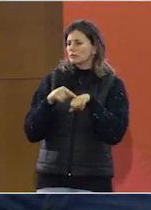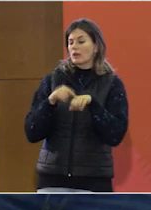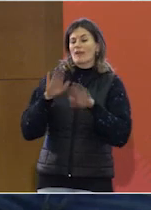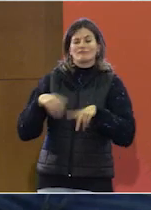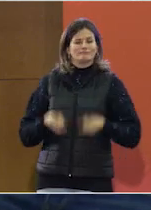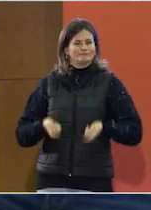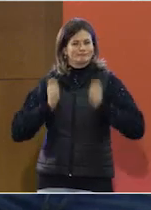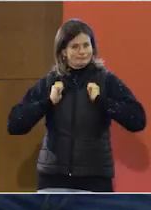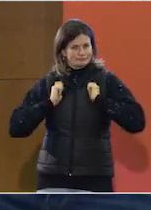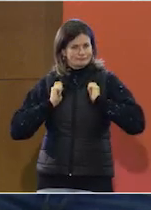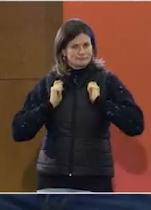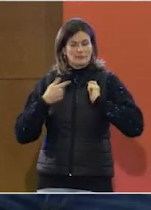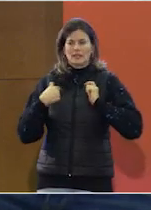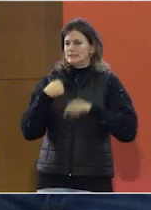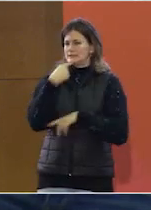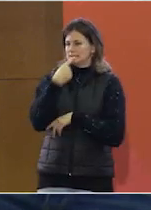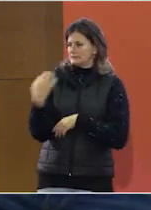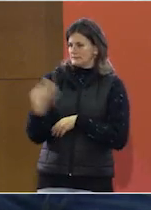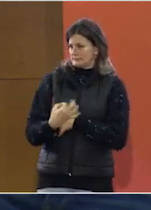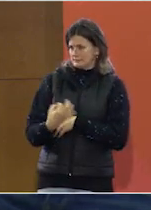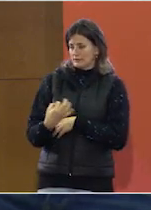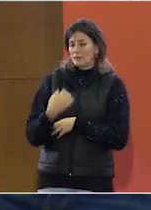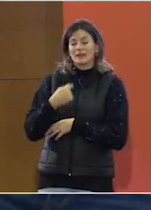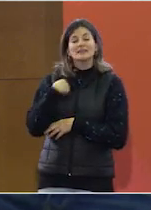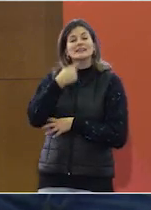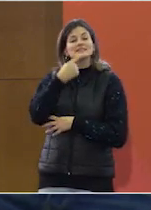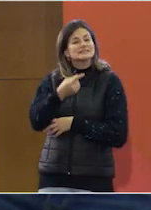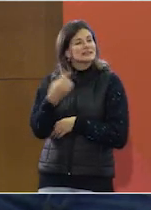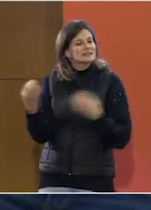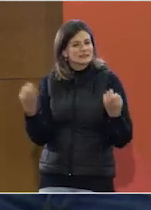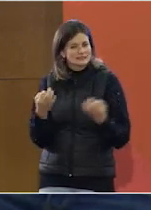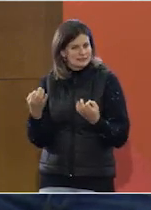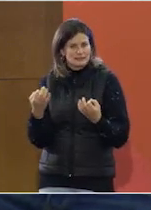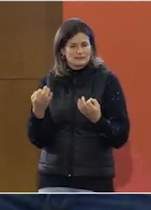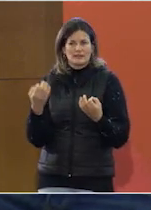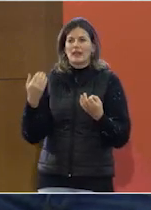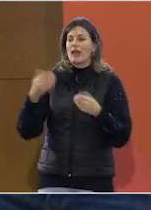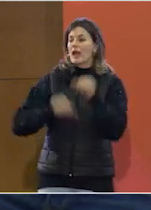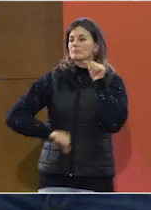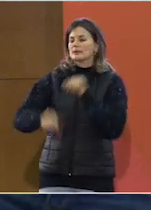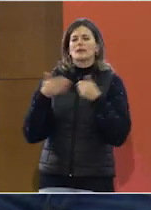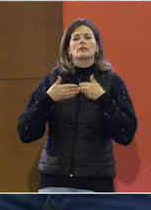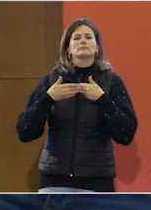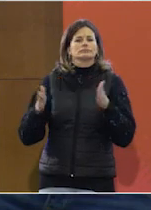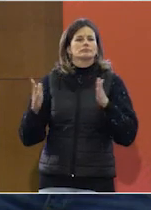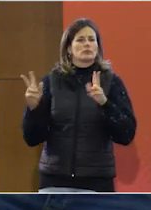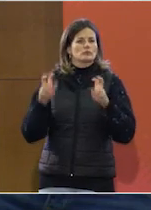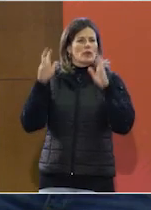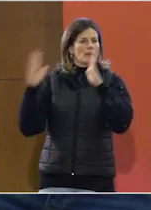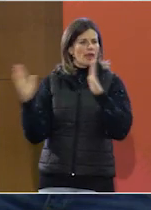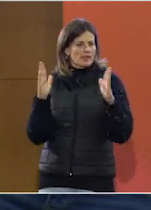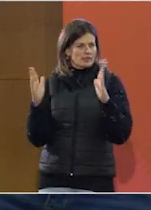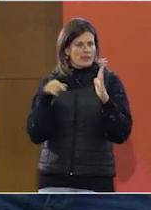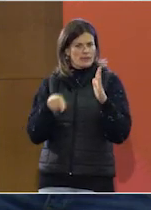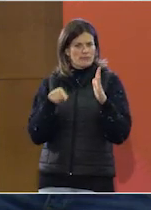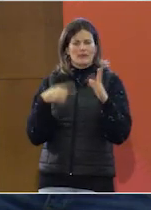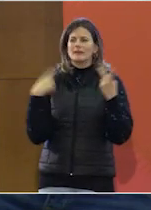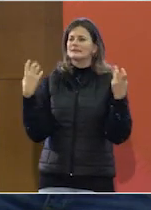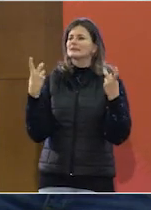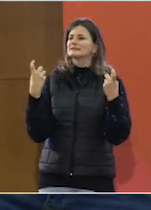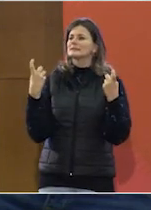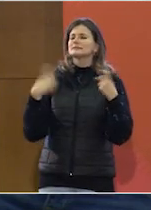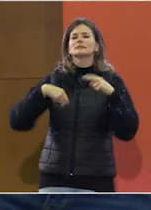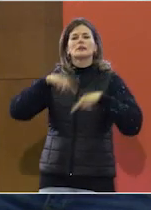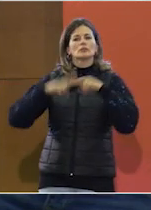ha fracasado, y hay que decírselo. Y hay que decirles que se abre una nueva época y que hay que construir una